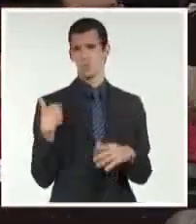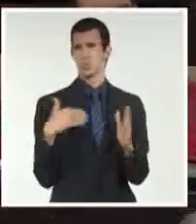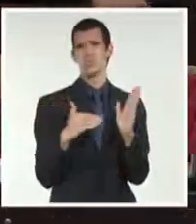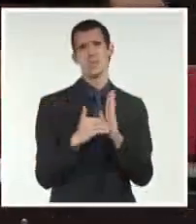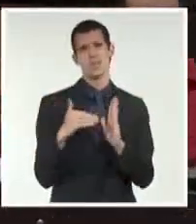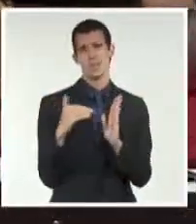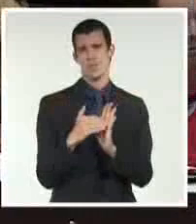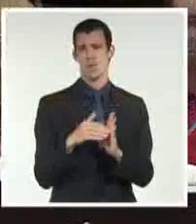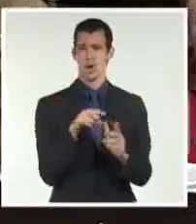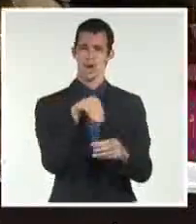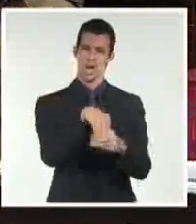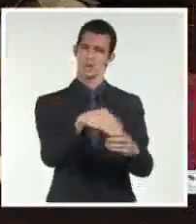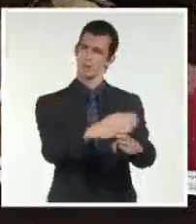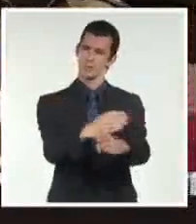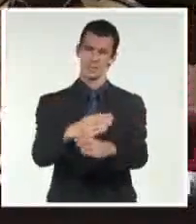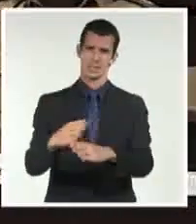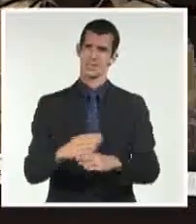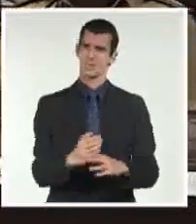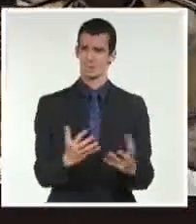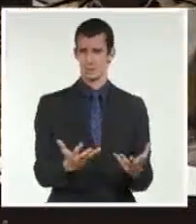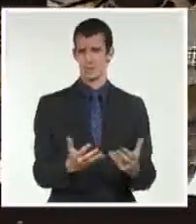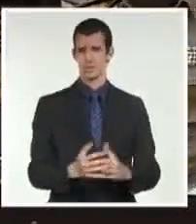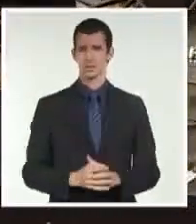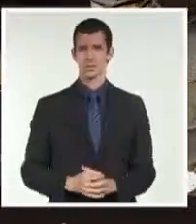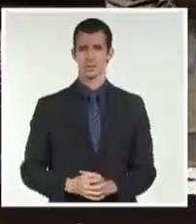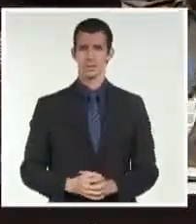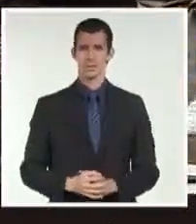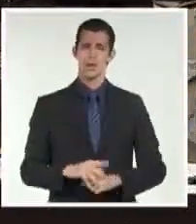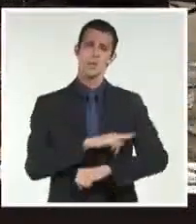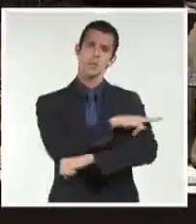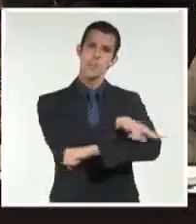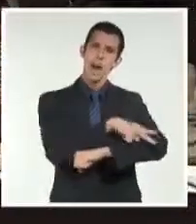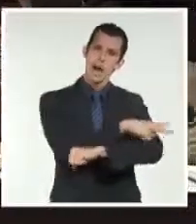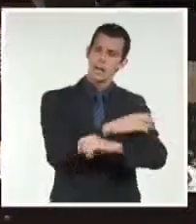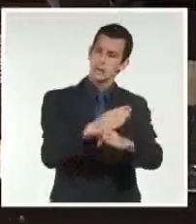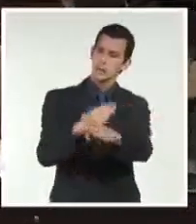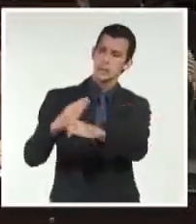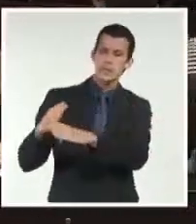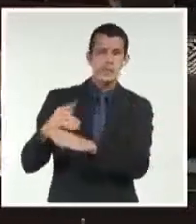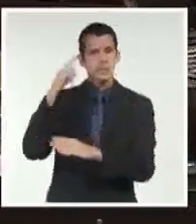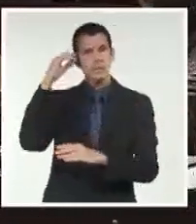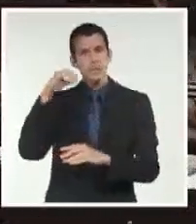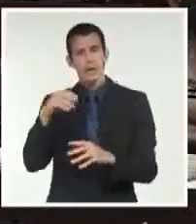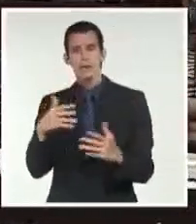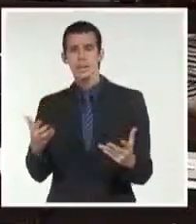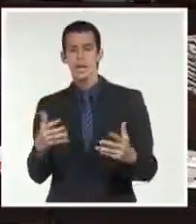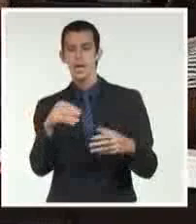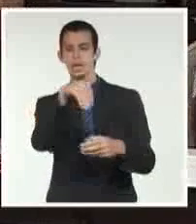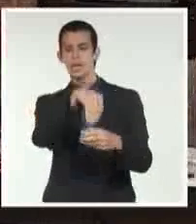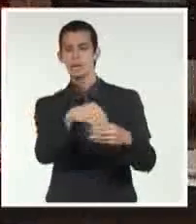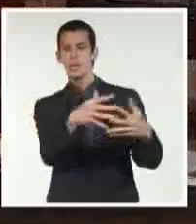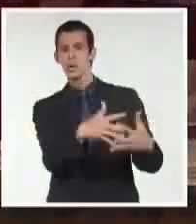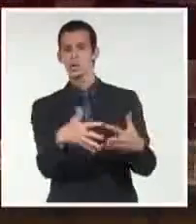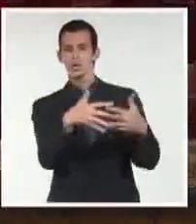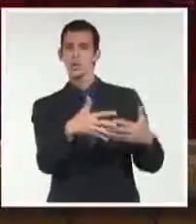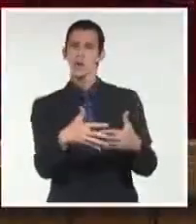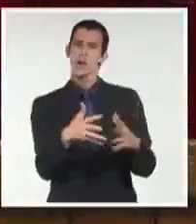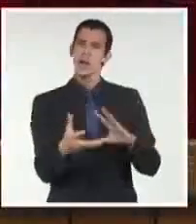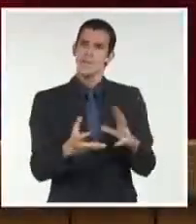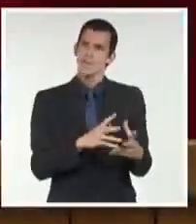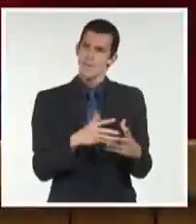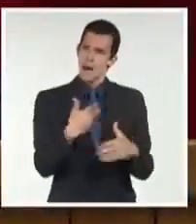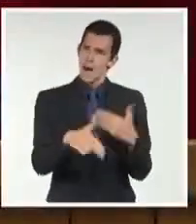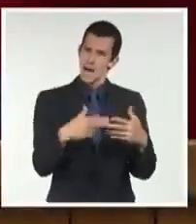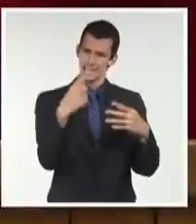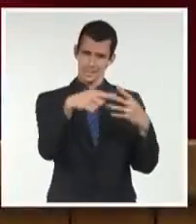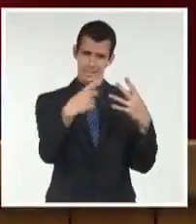clara conciencia sobre la complicidad y la responsabilidad directa del gobierno de los Estados Unidos en los crímenes más atroces que se